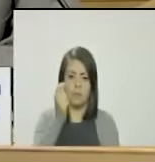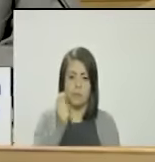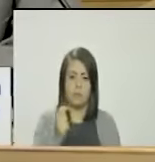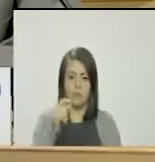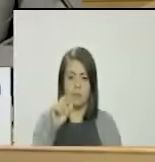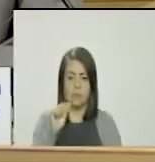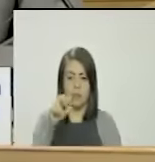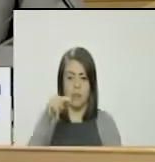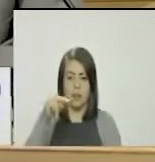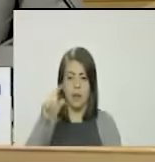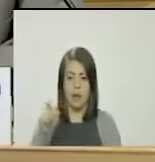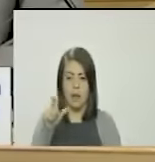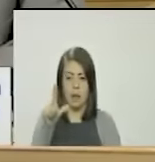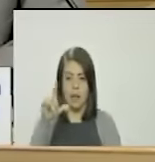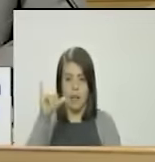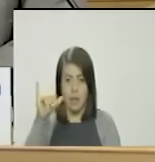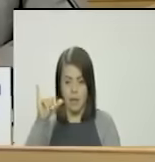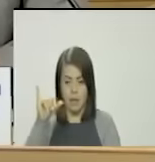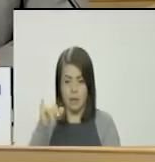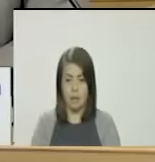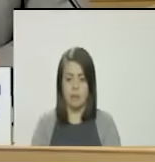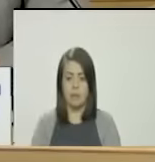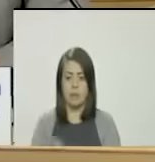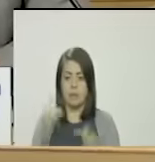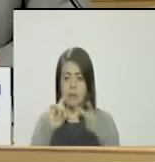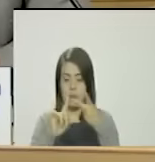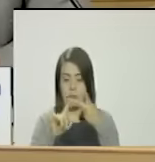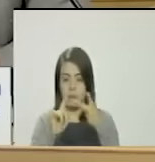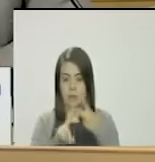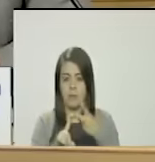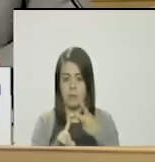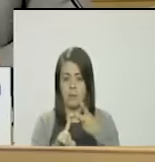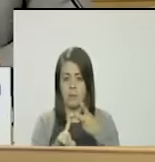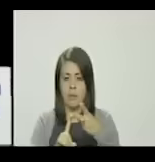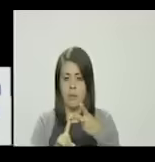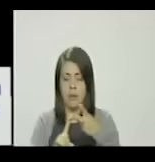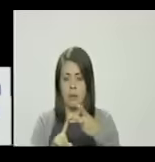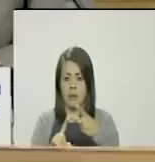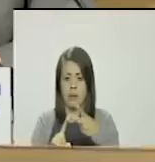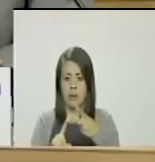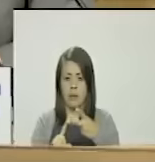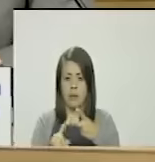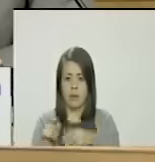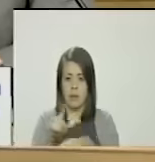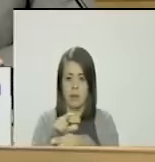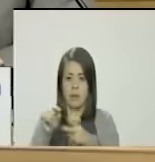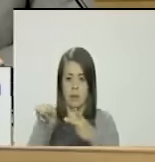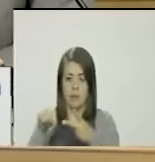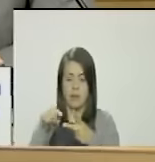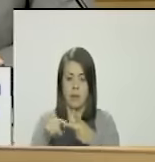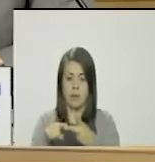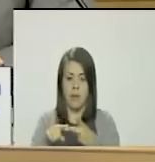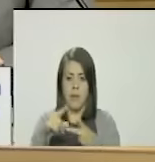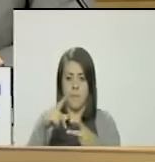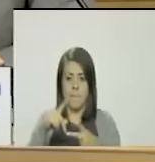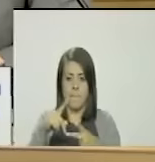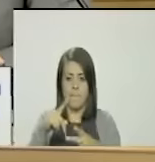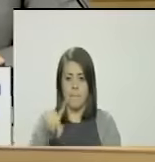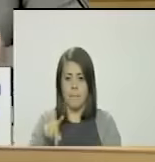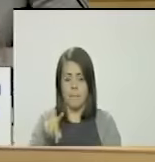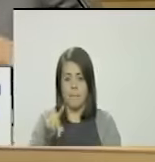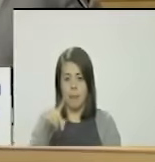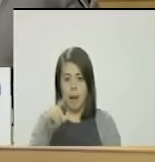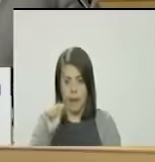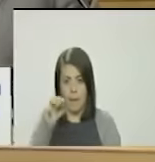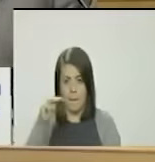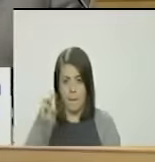diputada Angelitz Tamayo. Y por el bloque de la patria, la diputada Pérez Dávila.